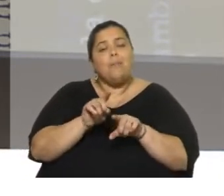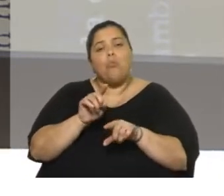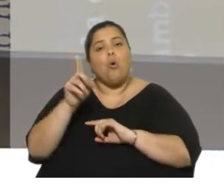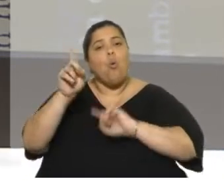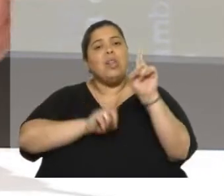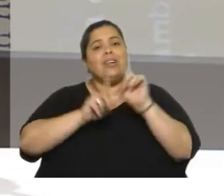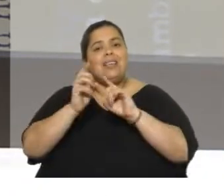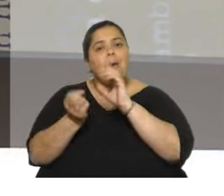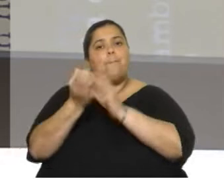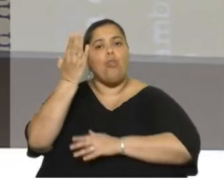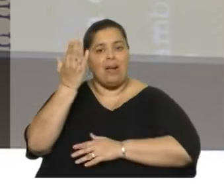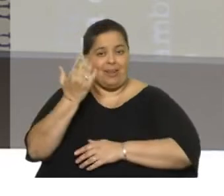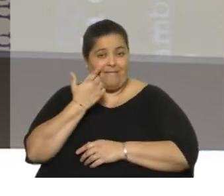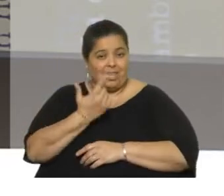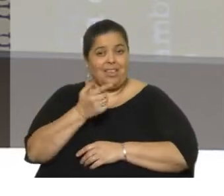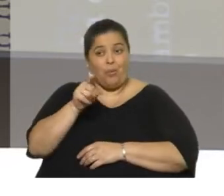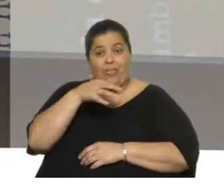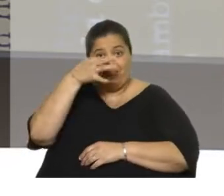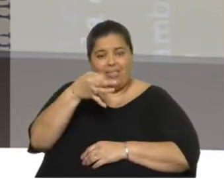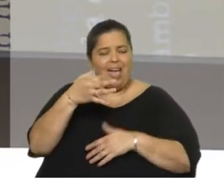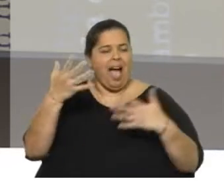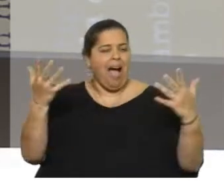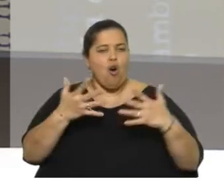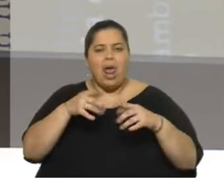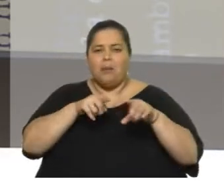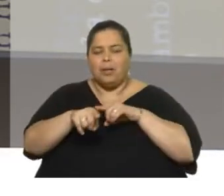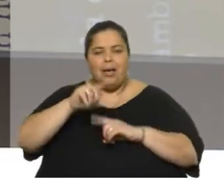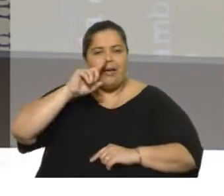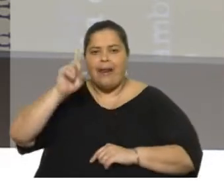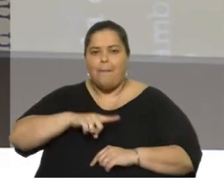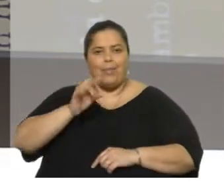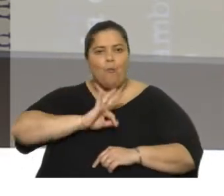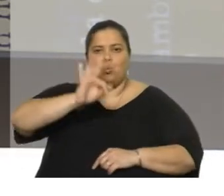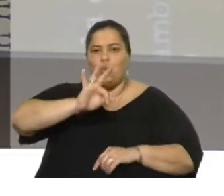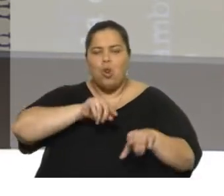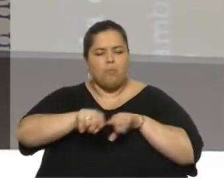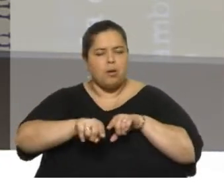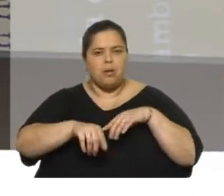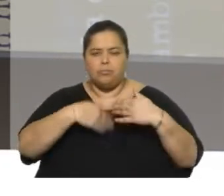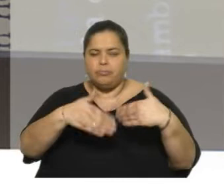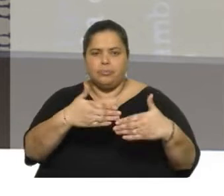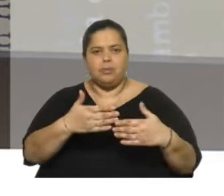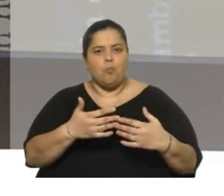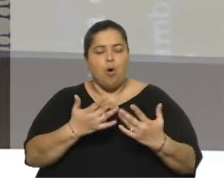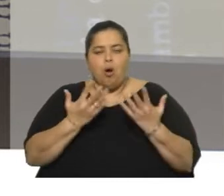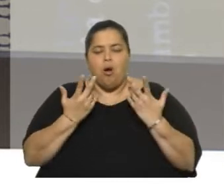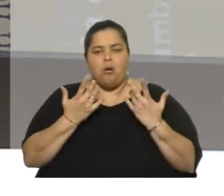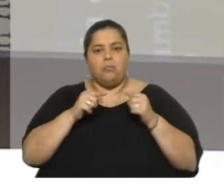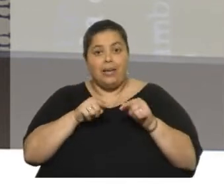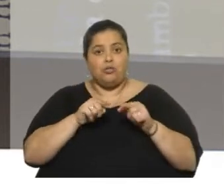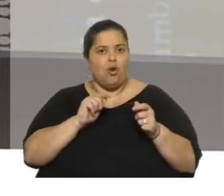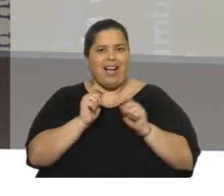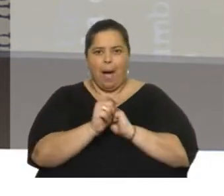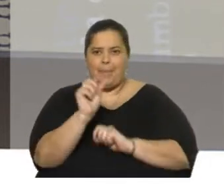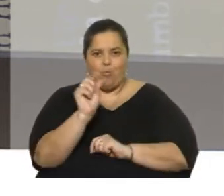Digo, esto que tú decías, la vorágine o el futuro, o esa cosa inmediatista que hay, vértigo, ha hecho cambiar